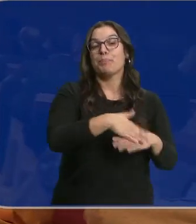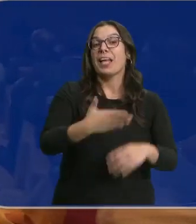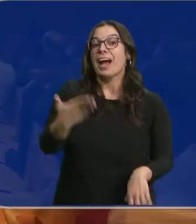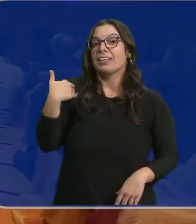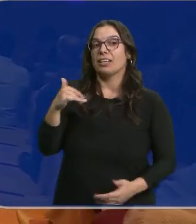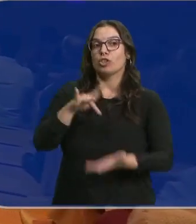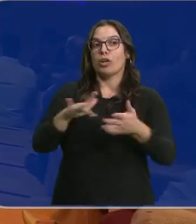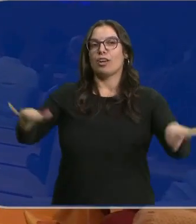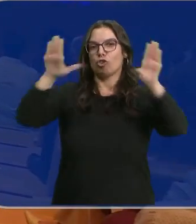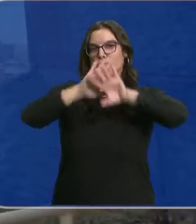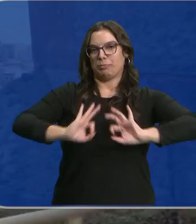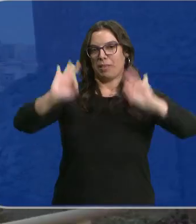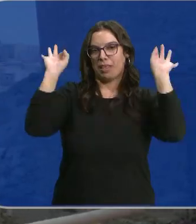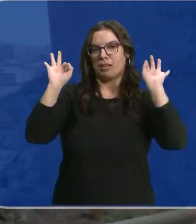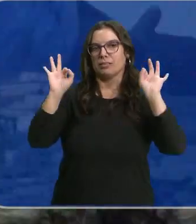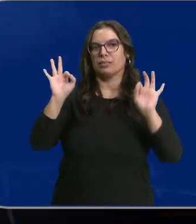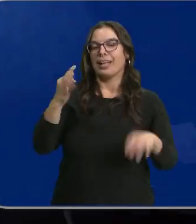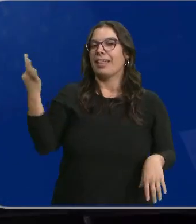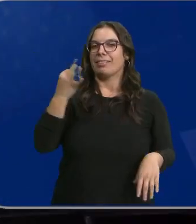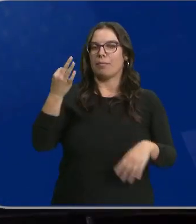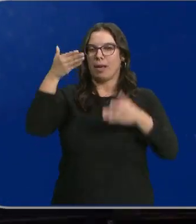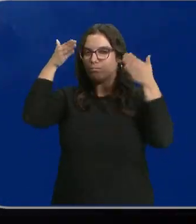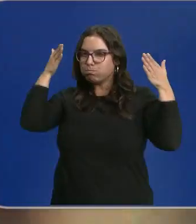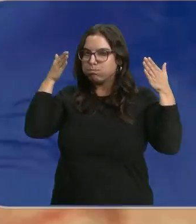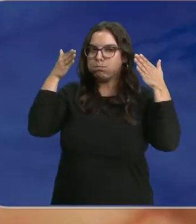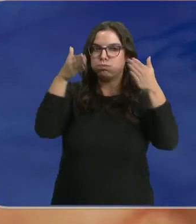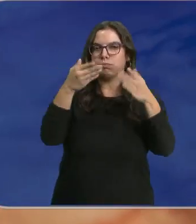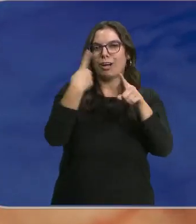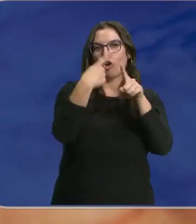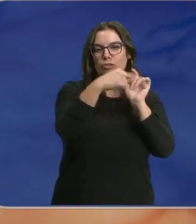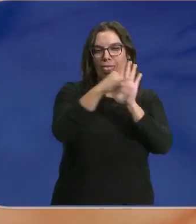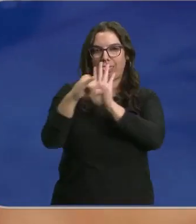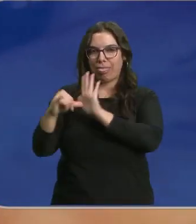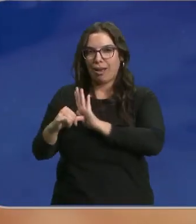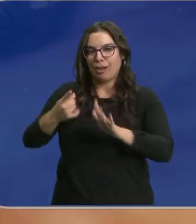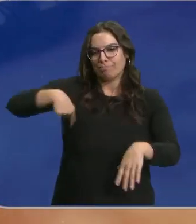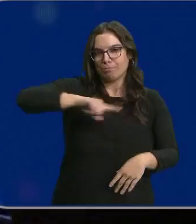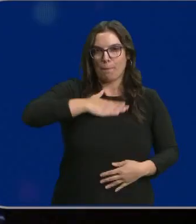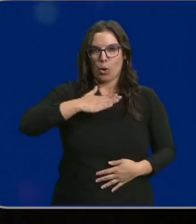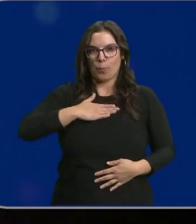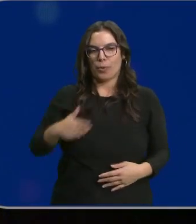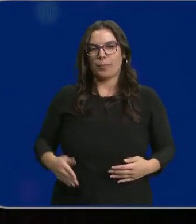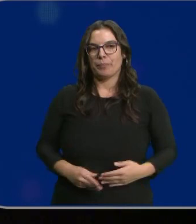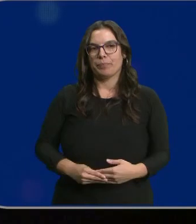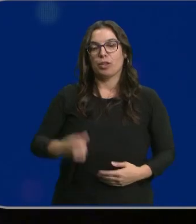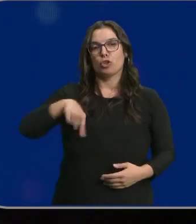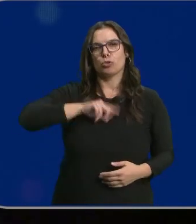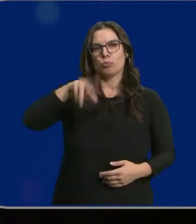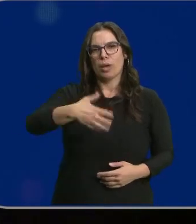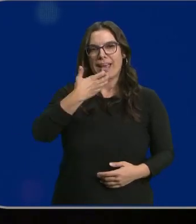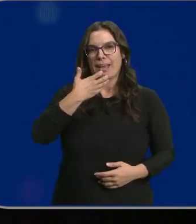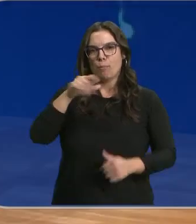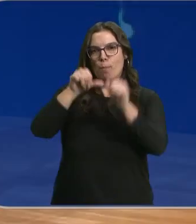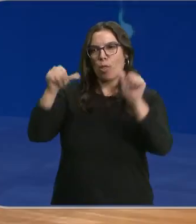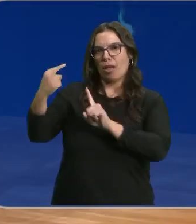ayer fue una noche especial en la que había que poner el objetivo en lo cercano, en lo nuestro. Somos ejemplo y modelo